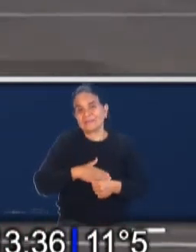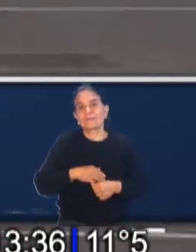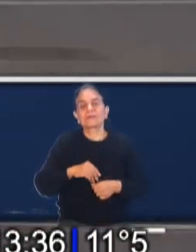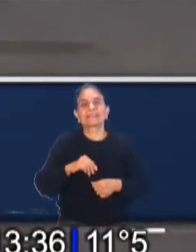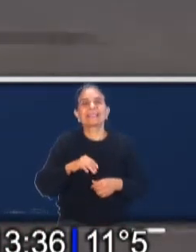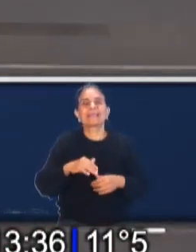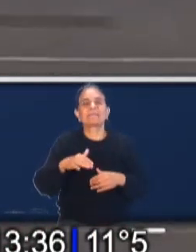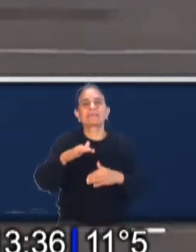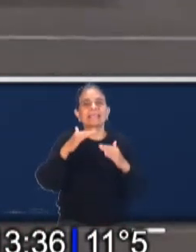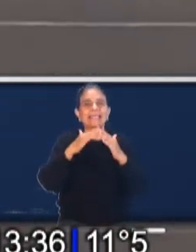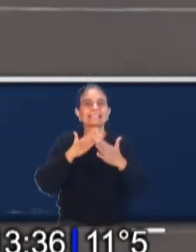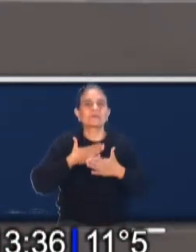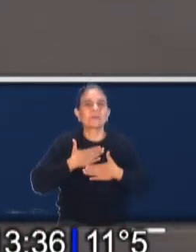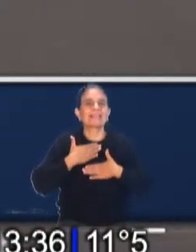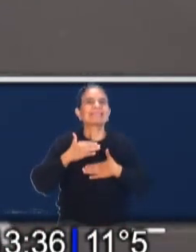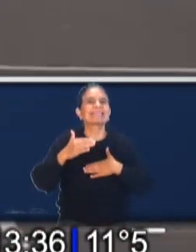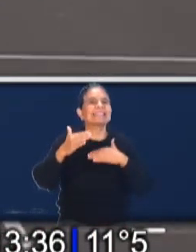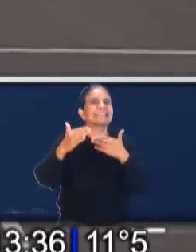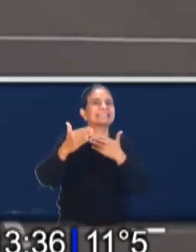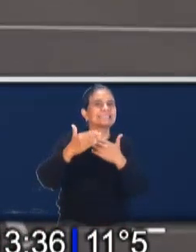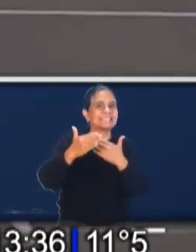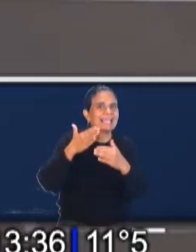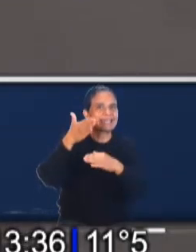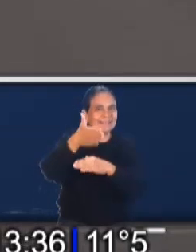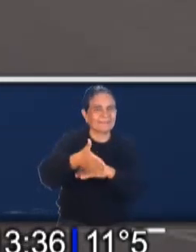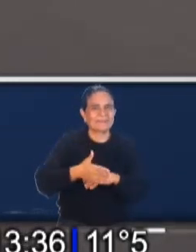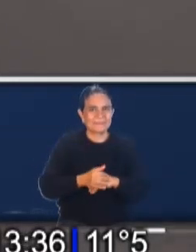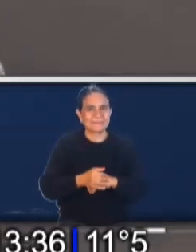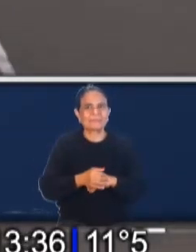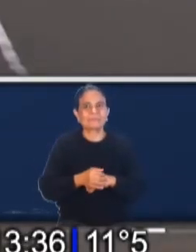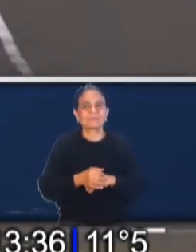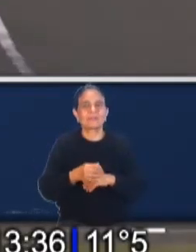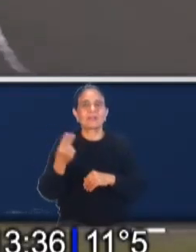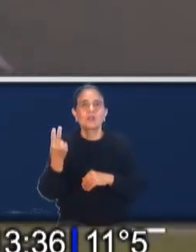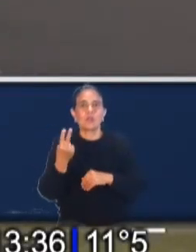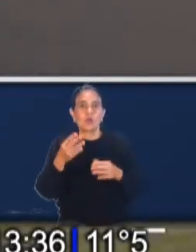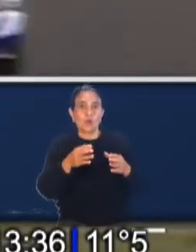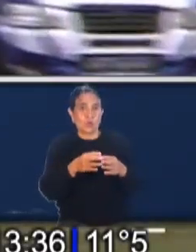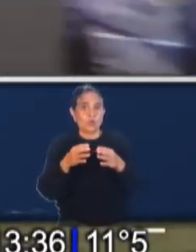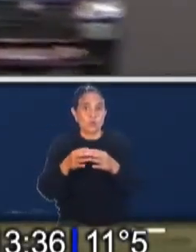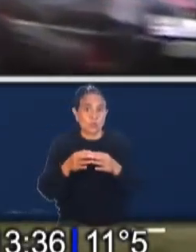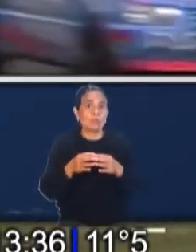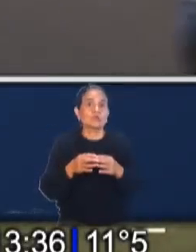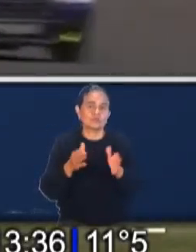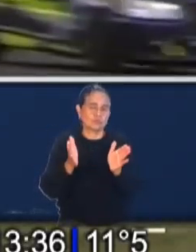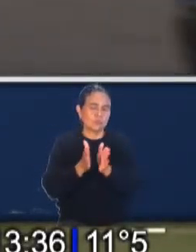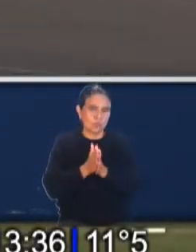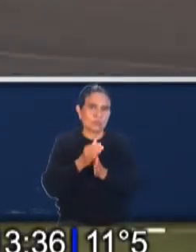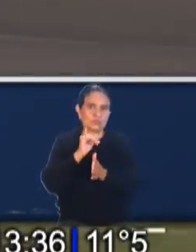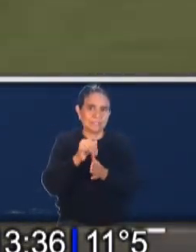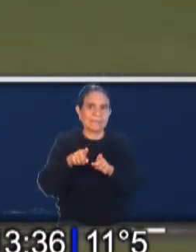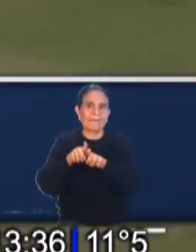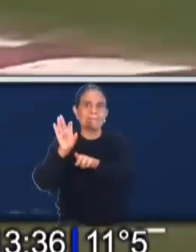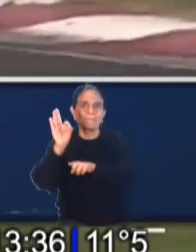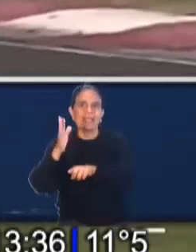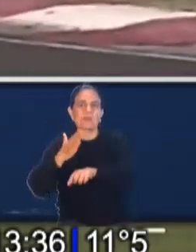cerca de casa. Los autos se nos repasó por completo, sí, corremos juntos los dos en la misma categoría desde principio de año. Mi hermano pudo